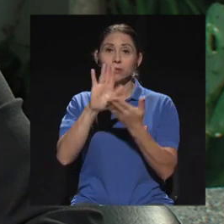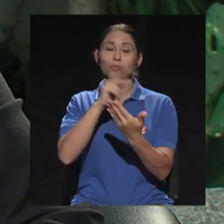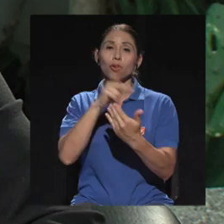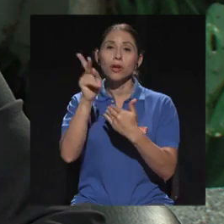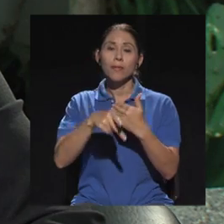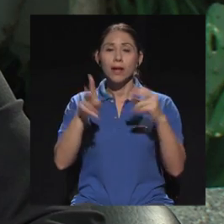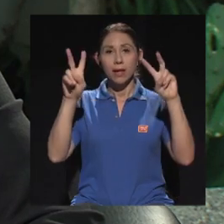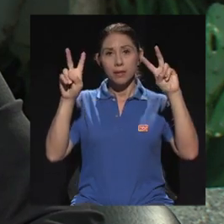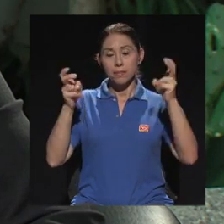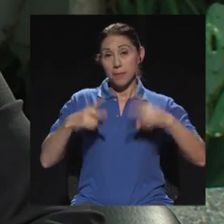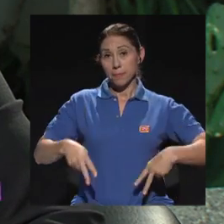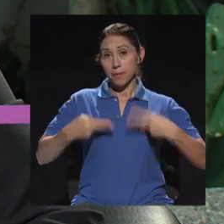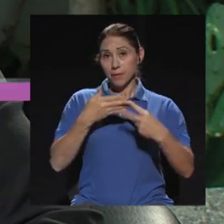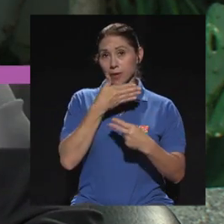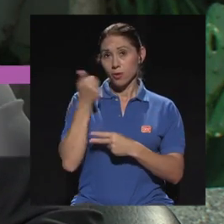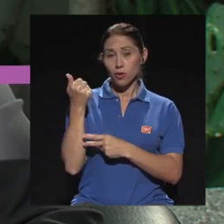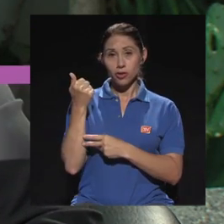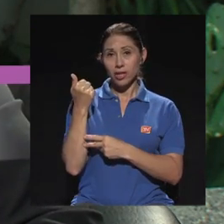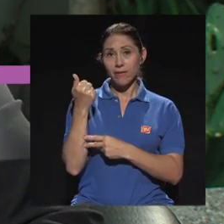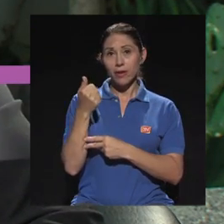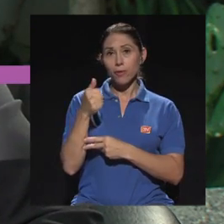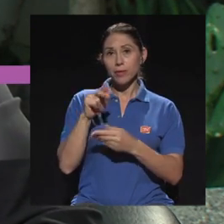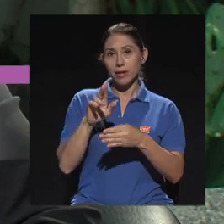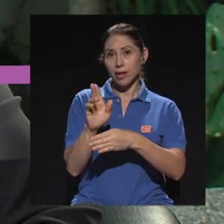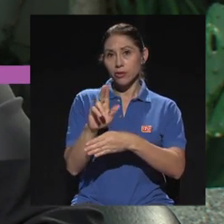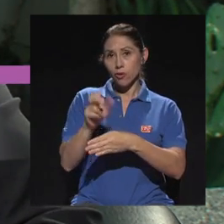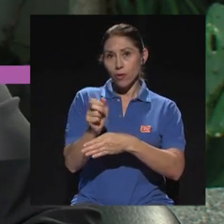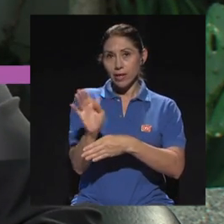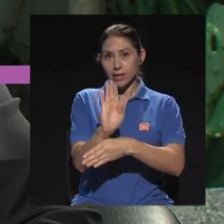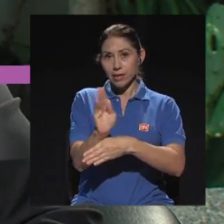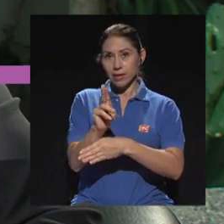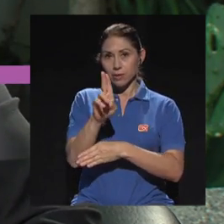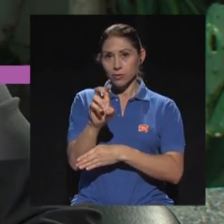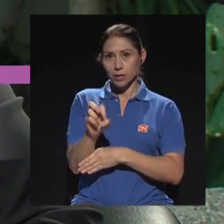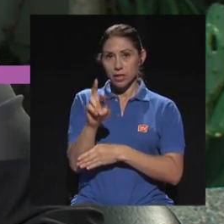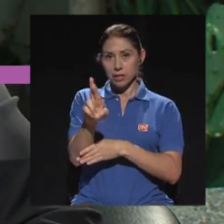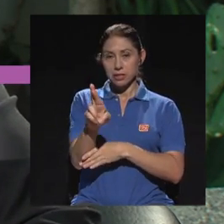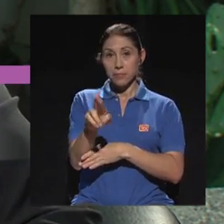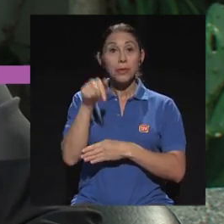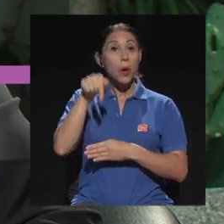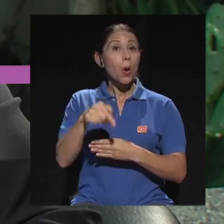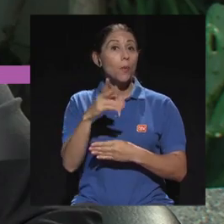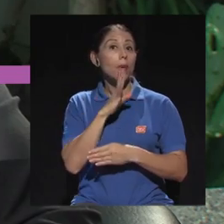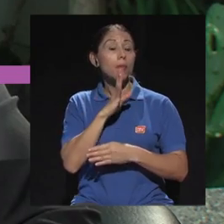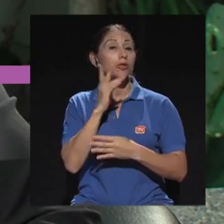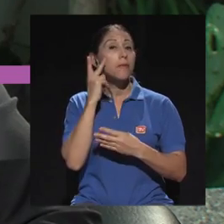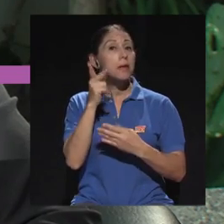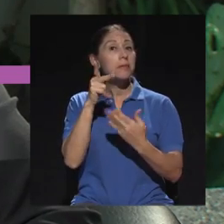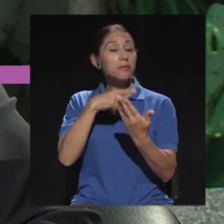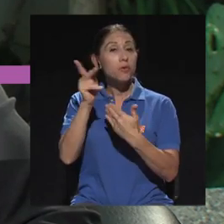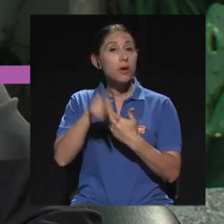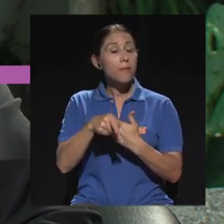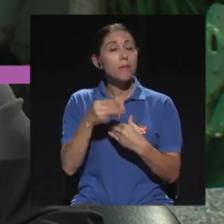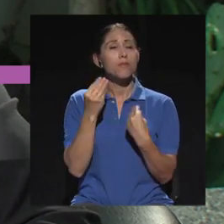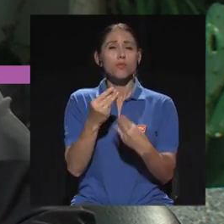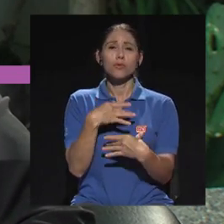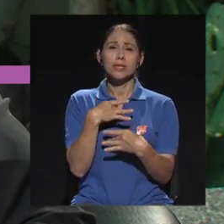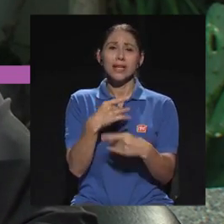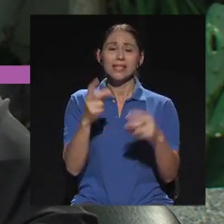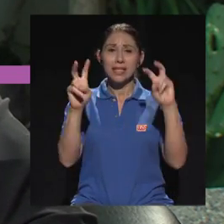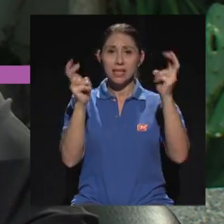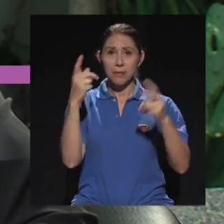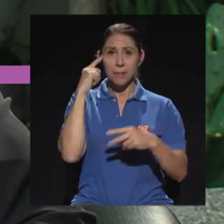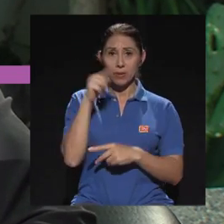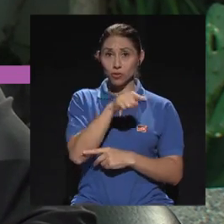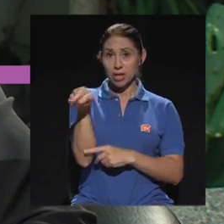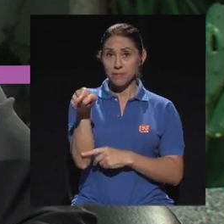A su programa Vivir Mejor aquí por su canal UCR. Hoy vamos a tratar, por supuesto, aquí en esta telerevista un tema que va a ser de muchísimo interés